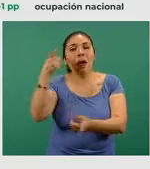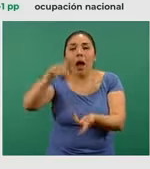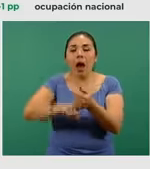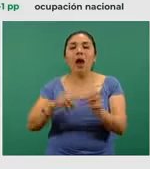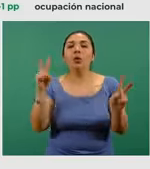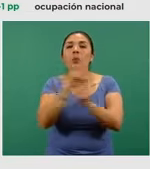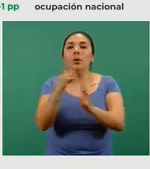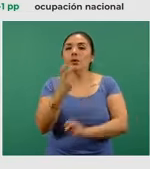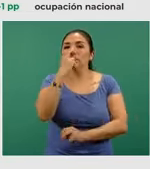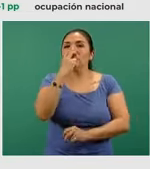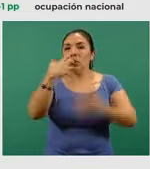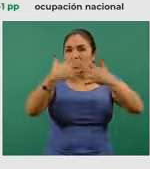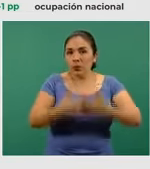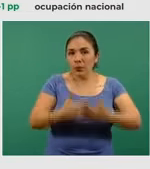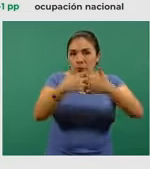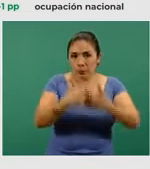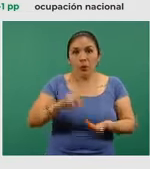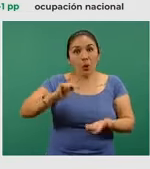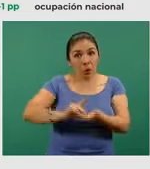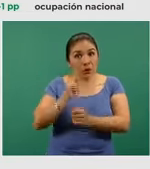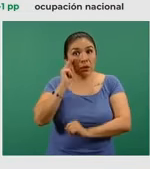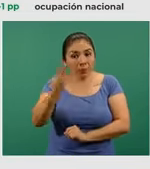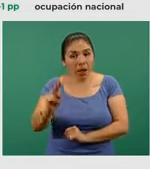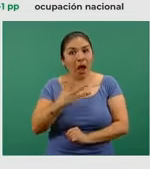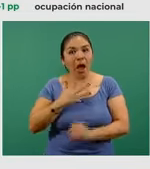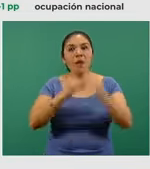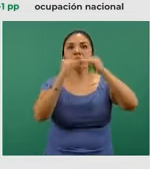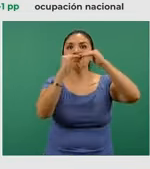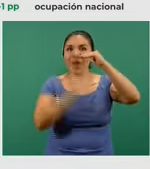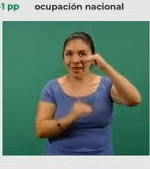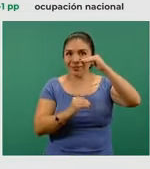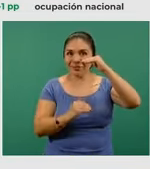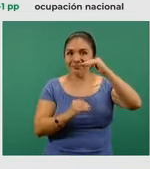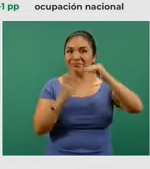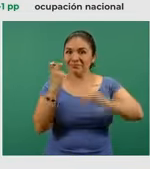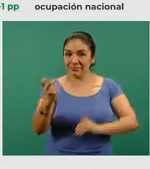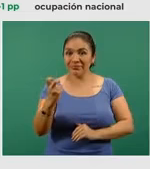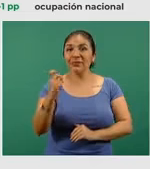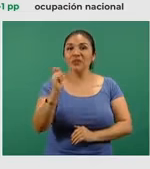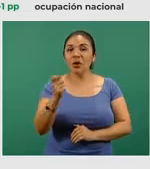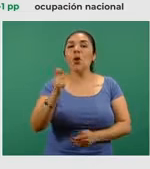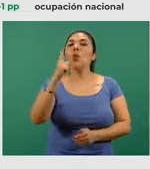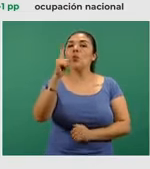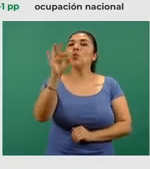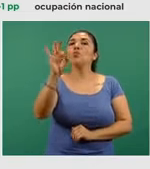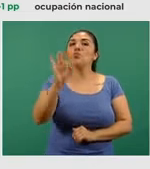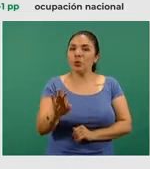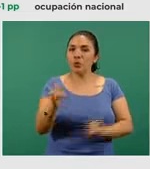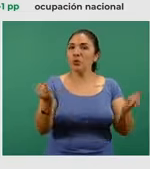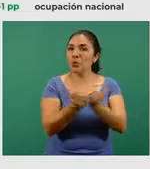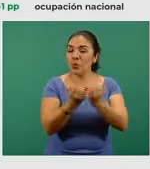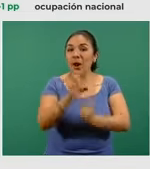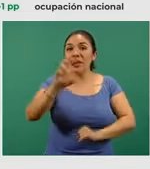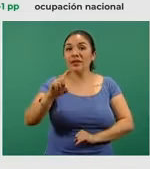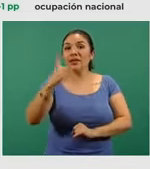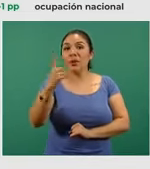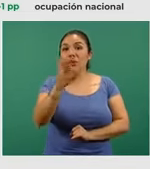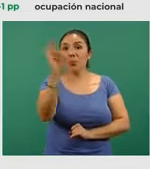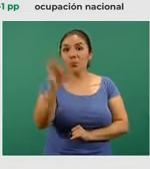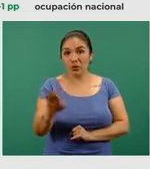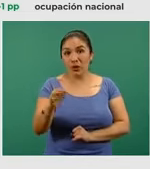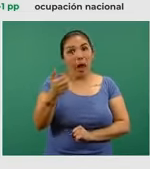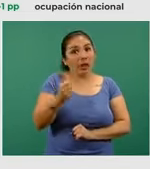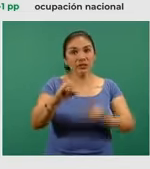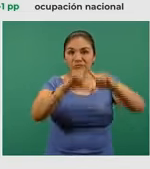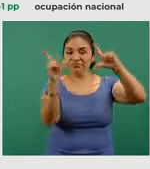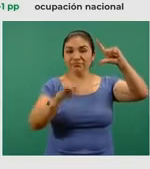Nuevamente volvemos a ver que disminuye la ocupación hospitalaria de estas camas, otro punto porcentual menos, 31% a